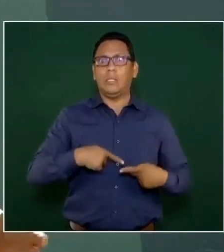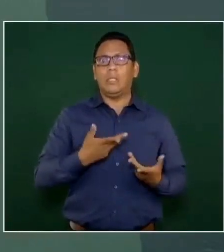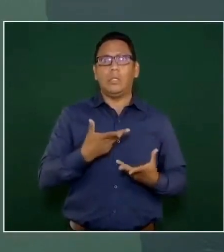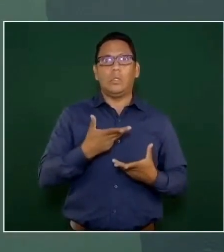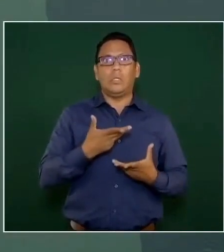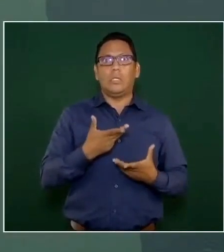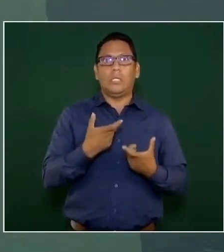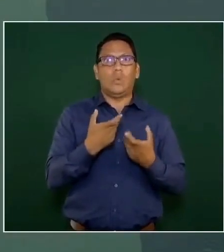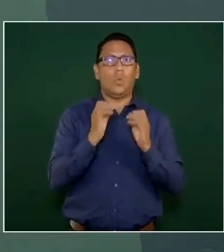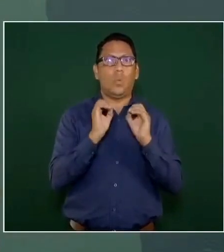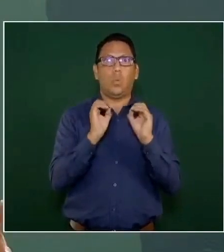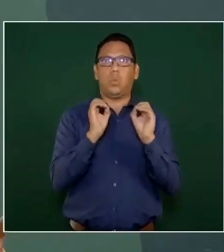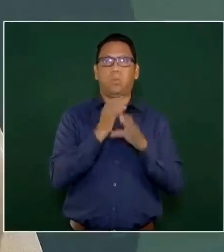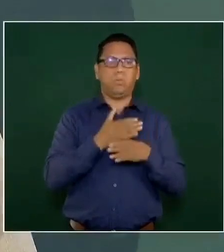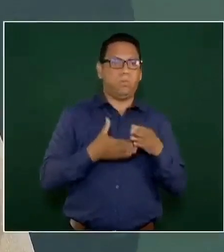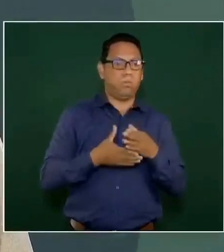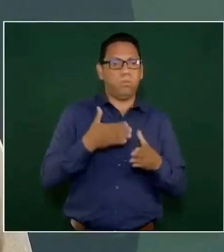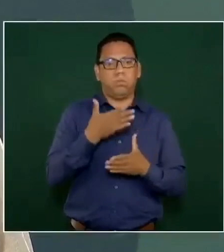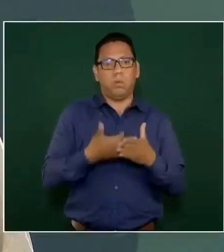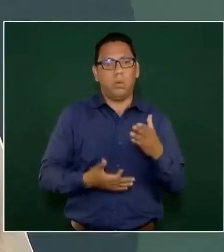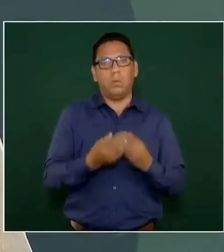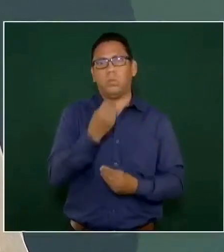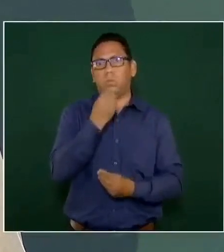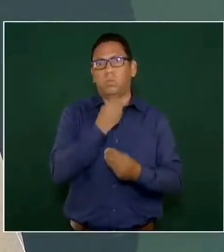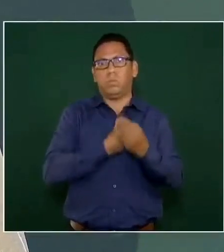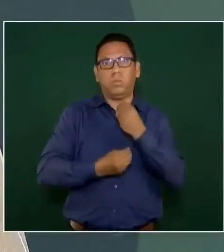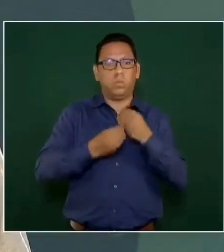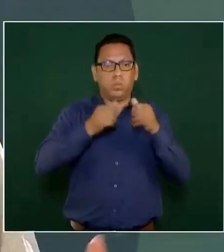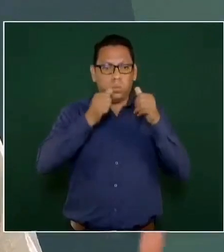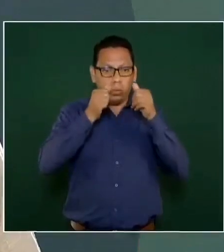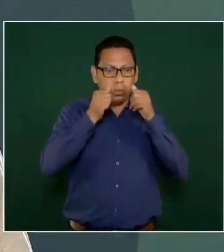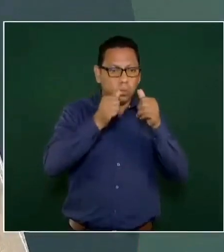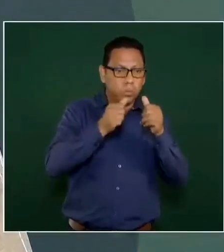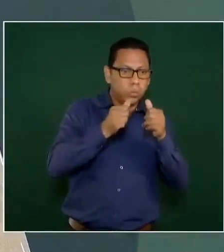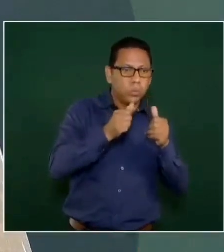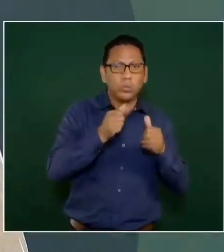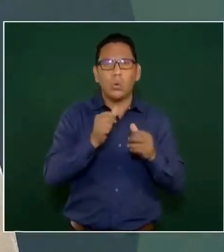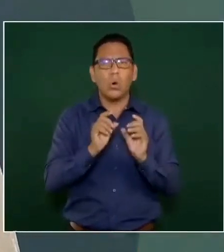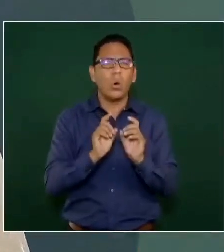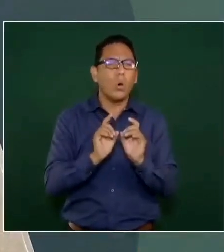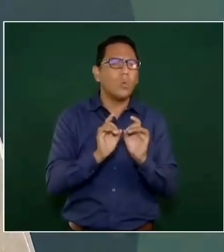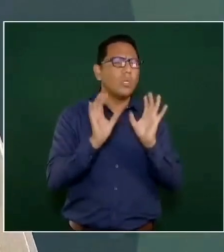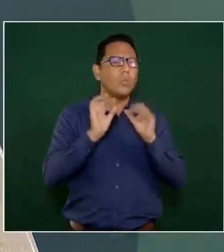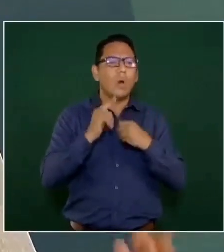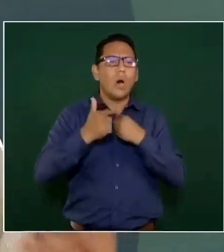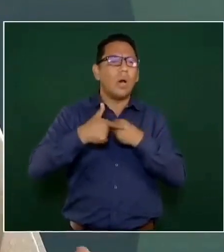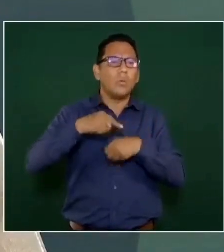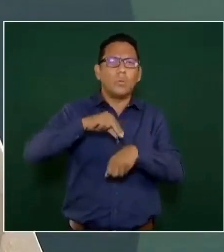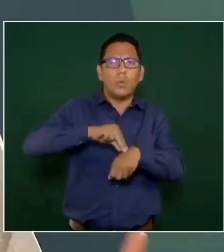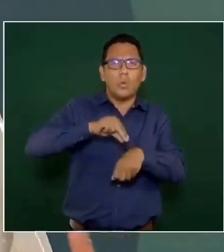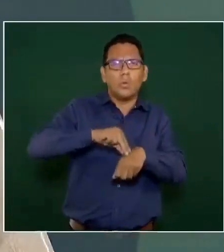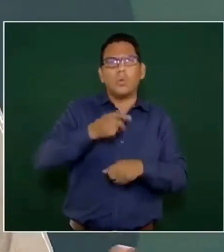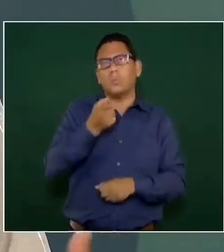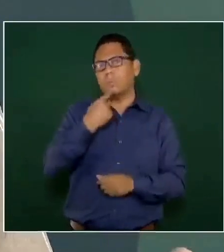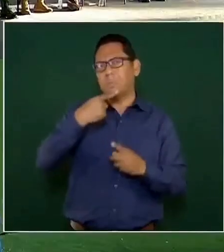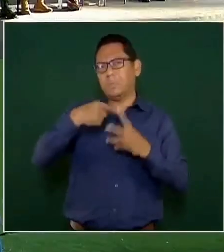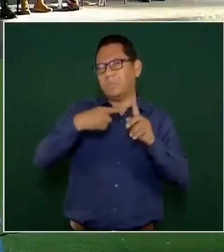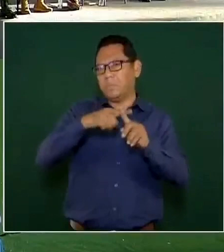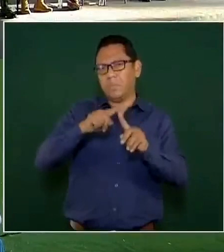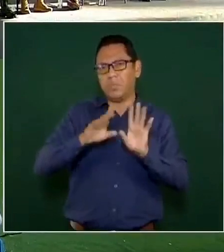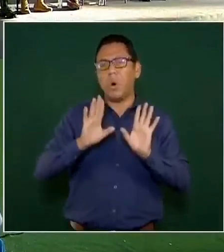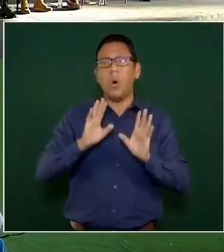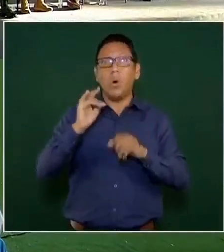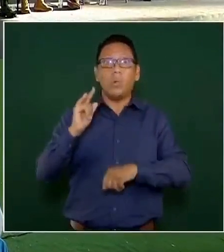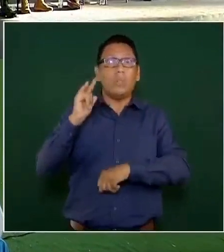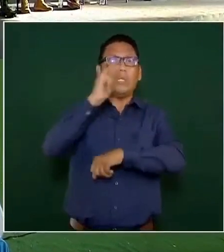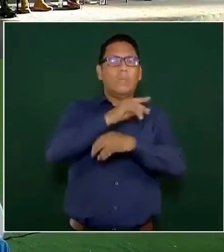que pues necesitaban alimentos, necesitaban atención médica, necesitaban medicinas, o bien habían perdido sus vuelos y no